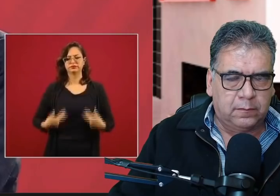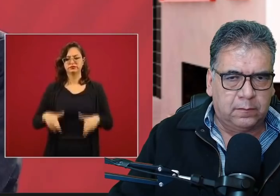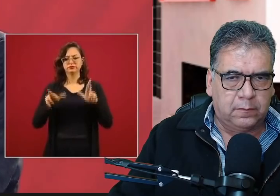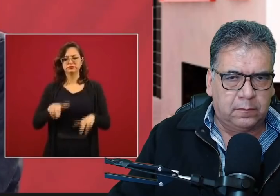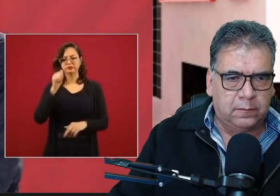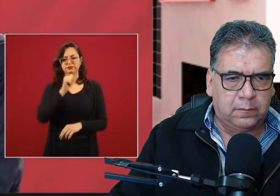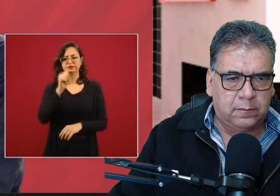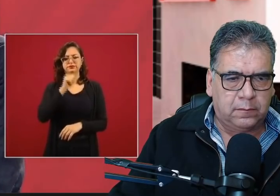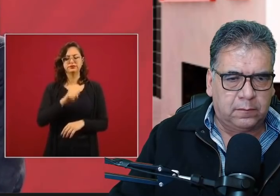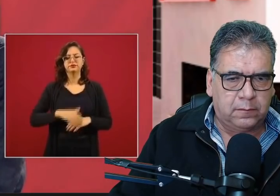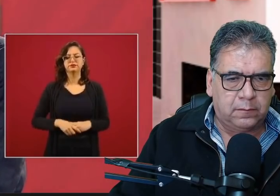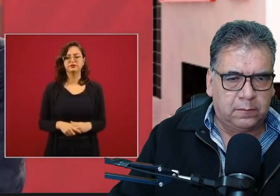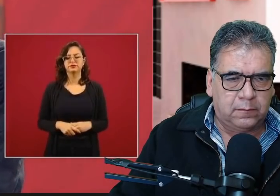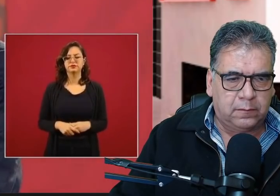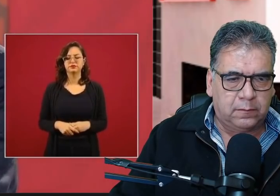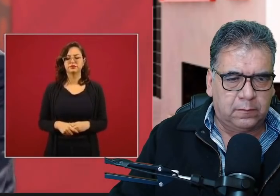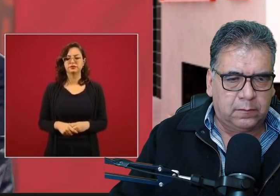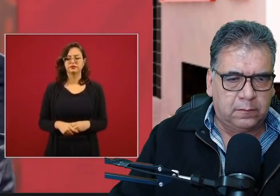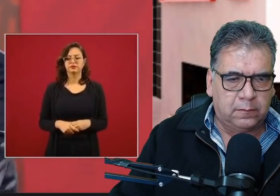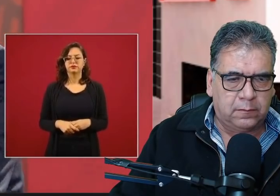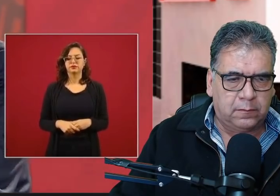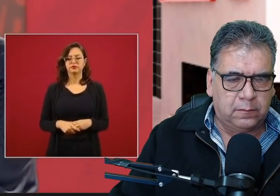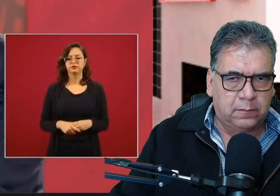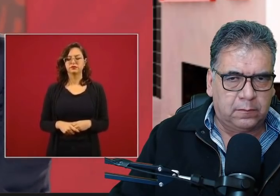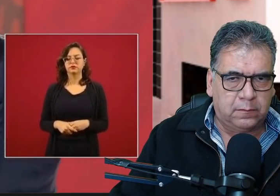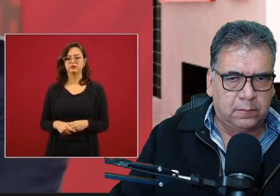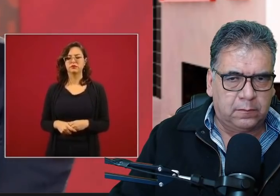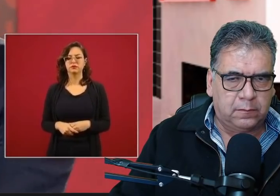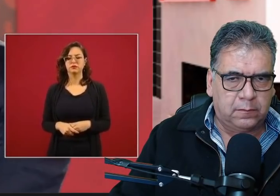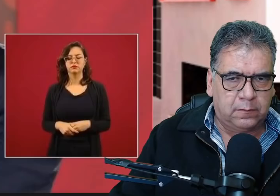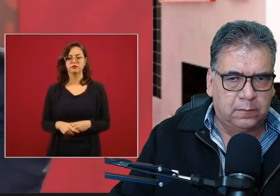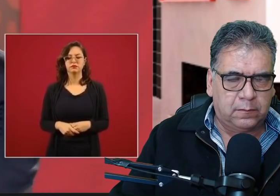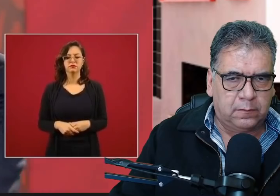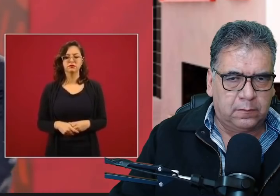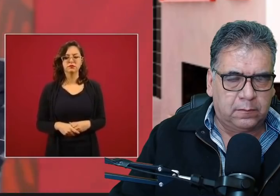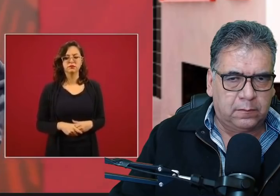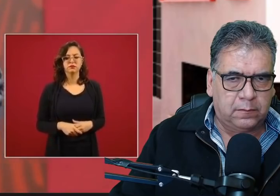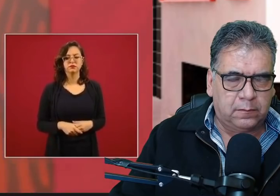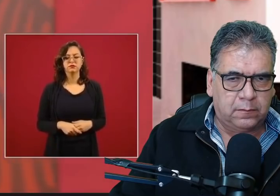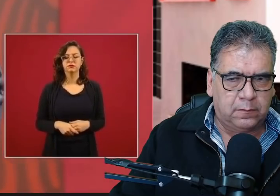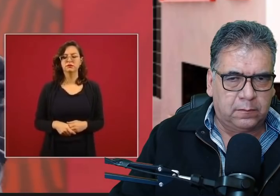representar a todo un pueblo que es